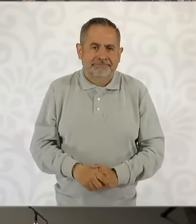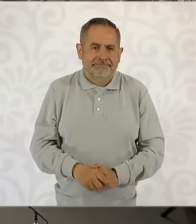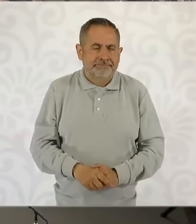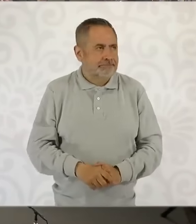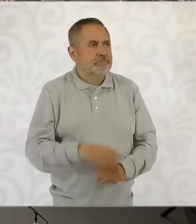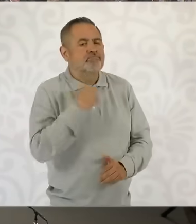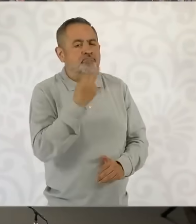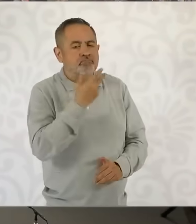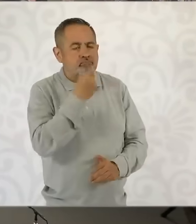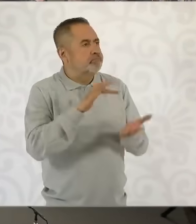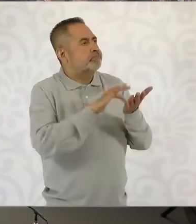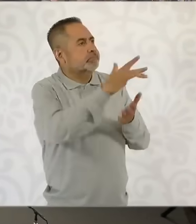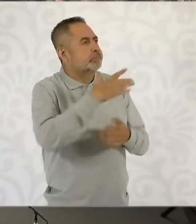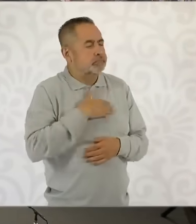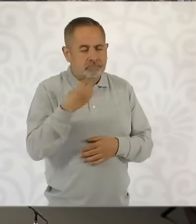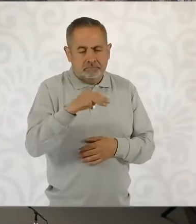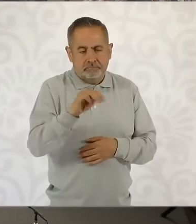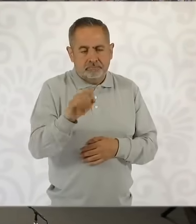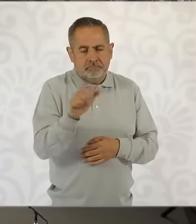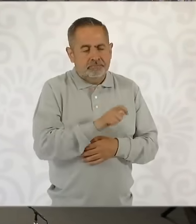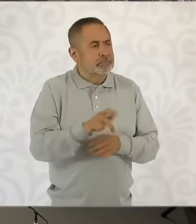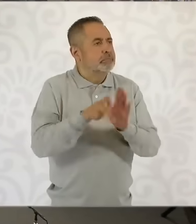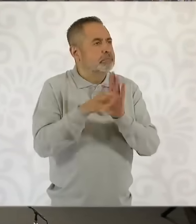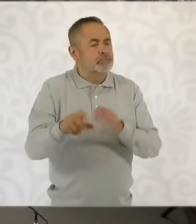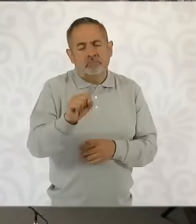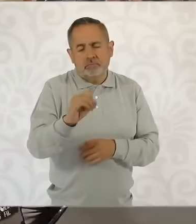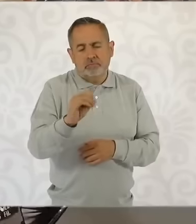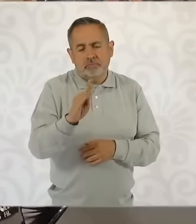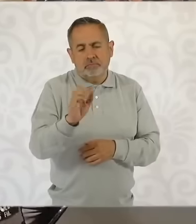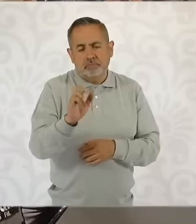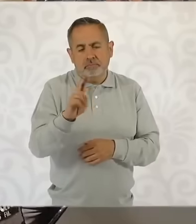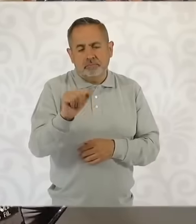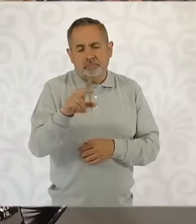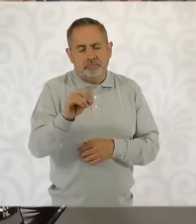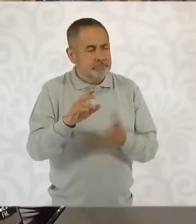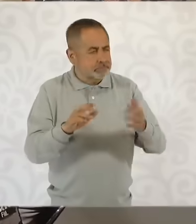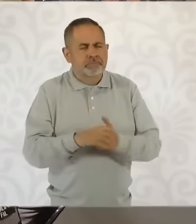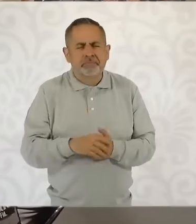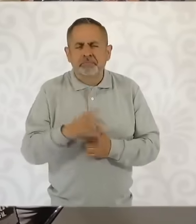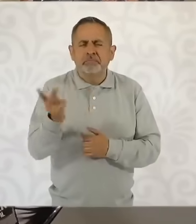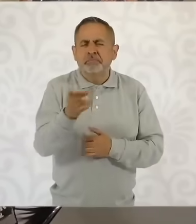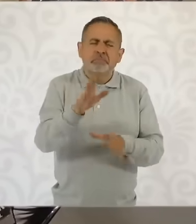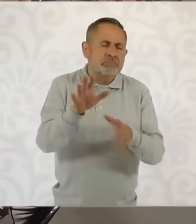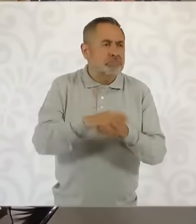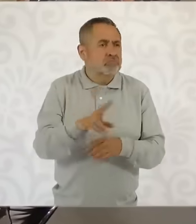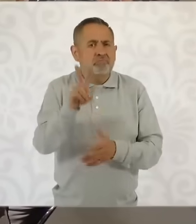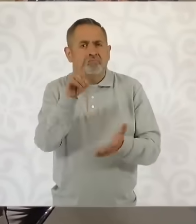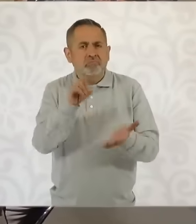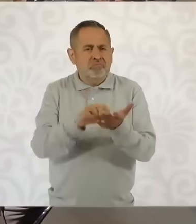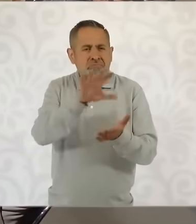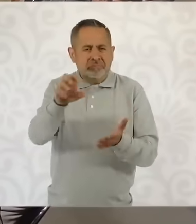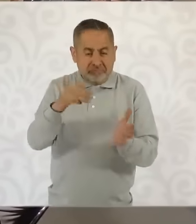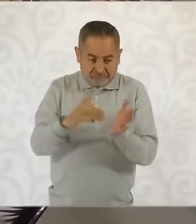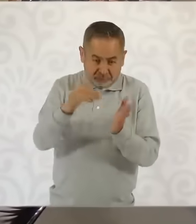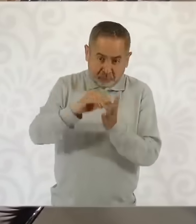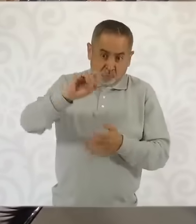Gracias, presidenta. Máximo Allende para El Soberano. Preguntarle, porque de pronto cerca de 2.500 millones de dólares suena